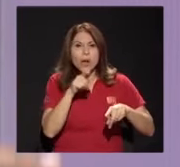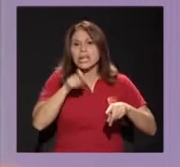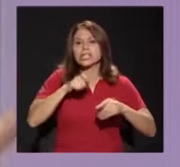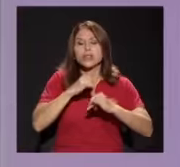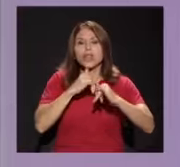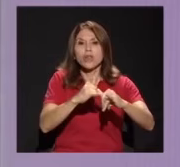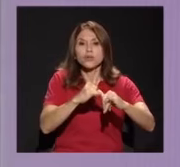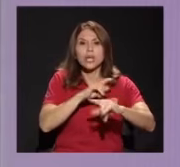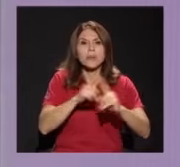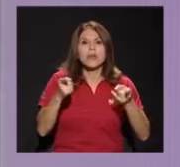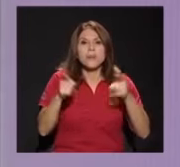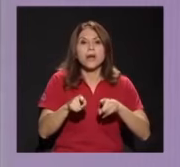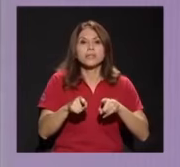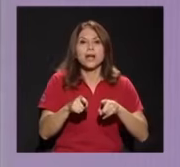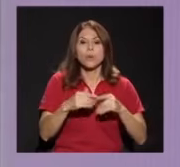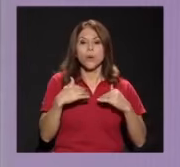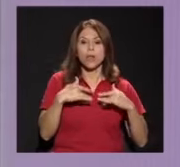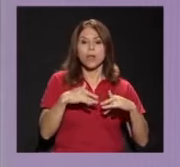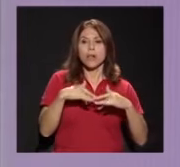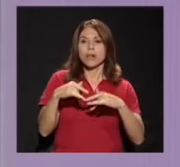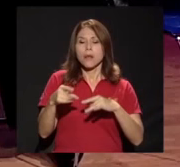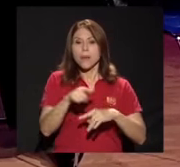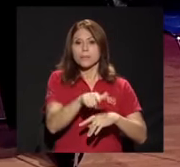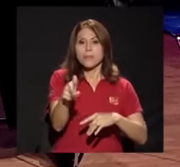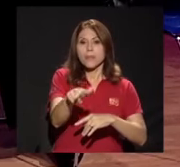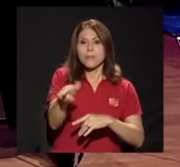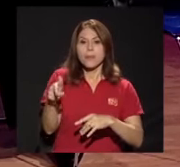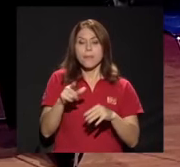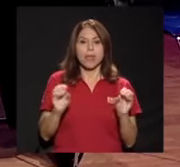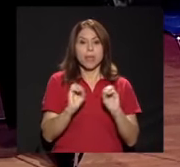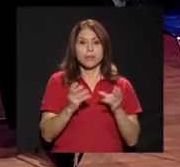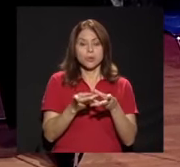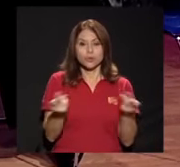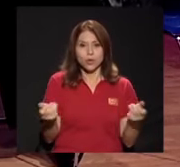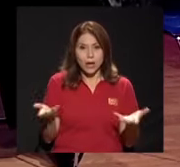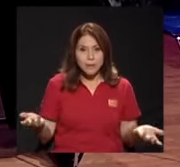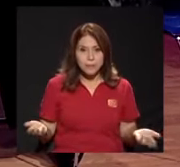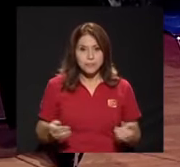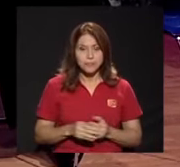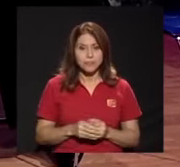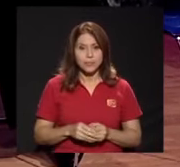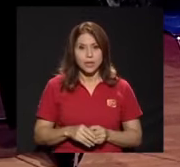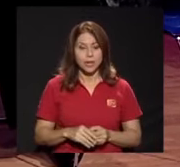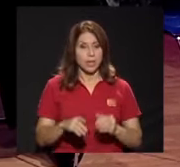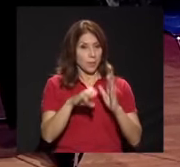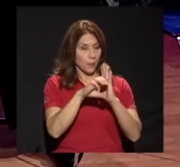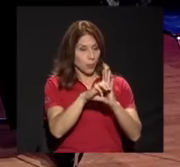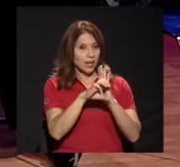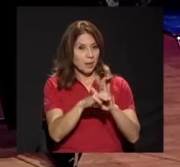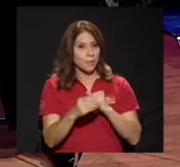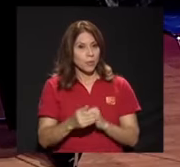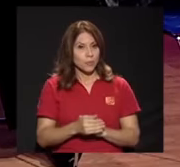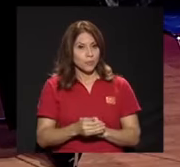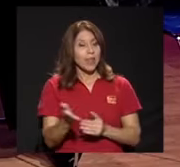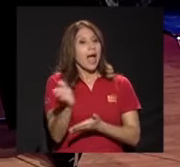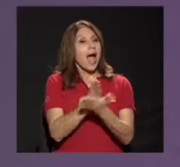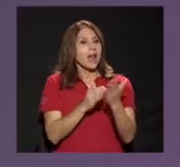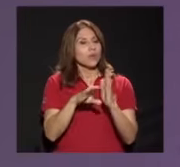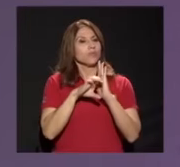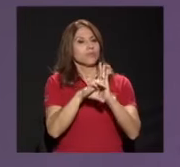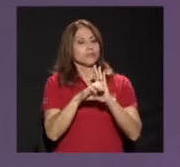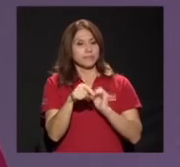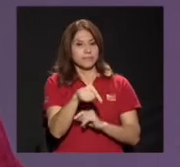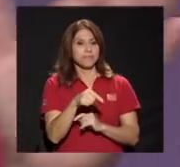para aquí y para allá y nadie lo soluciona. Por ejemplo, Marta, es algo que grafica muy bien la